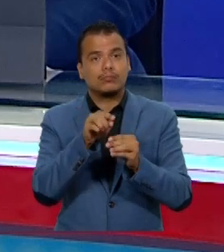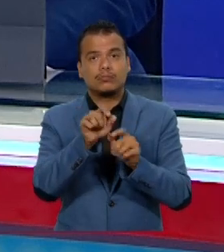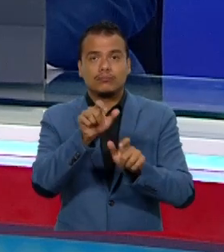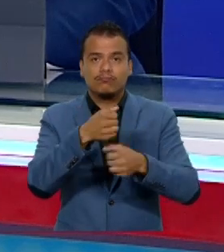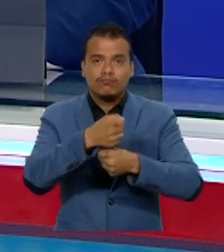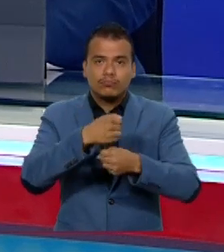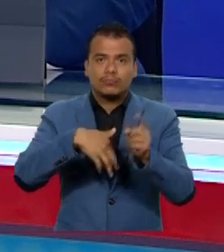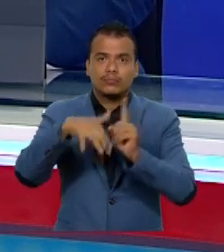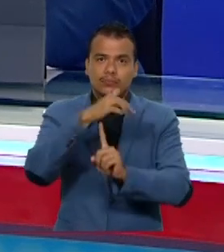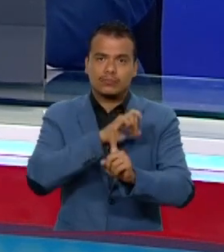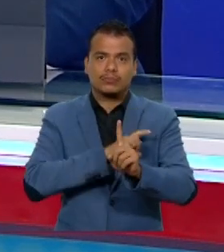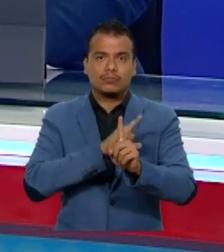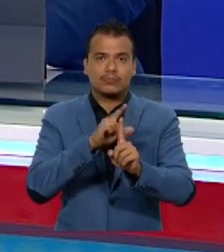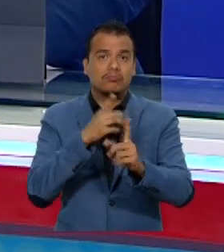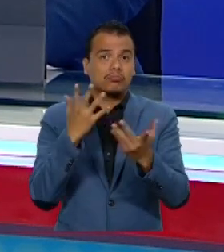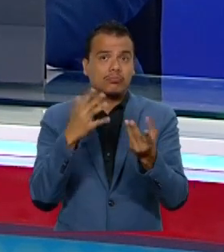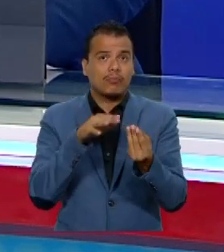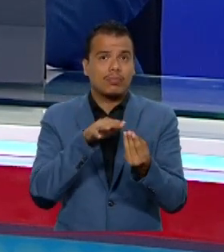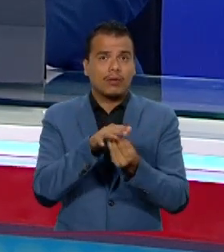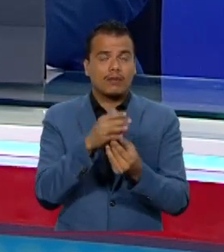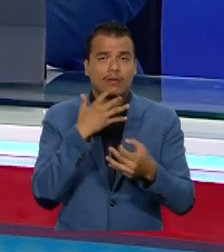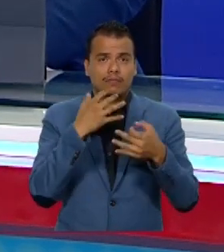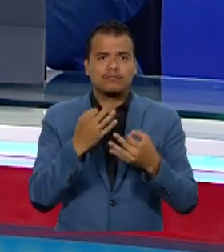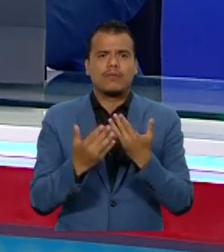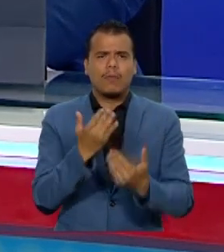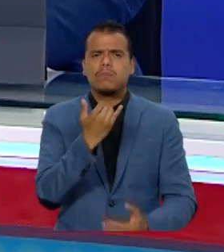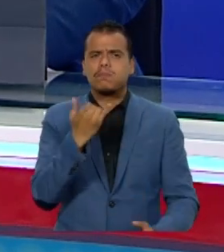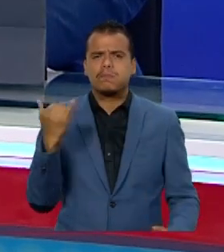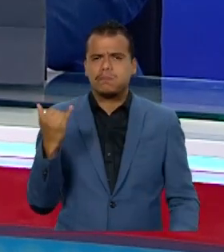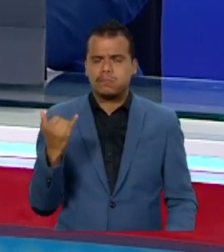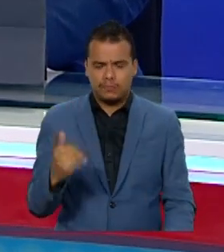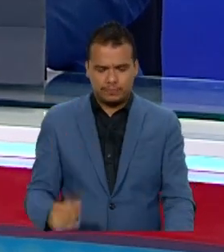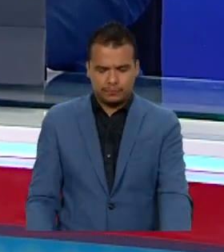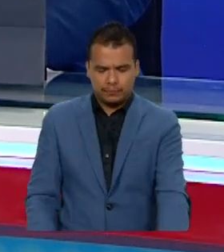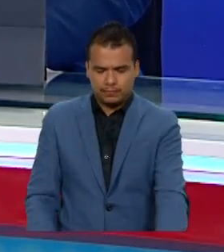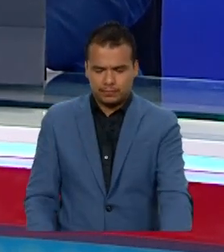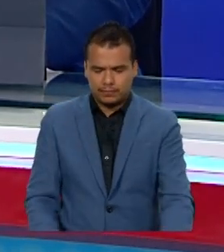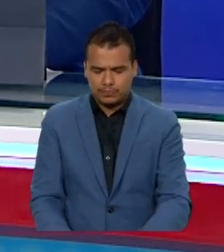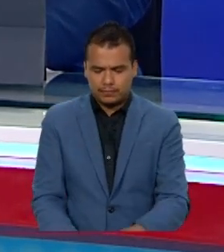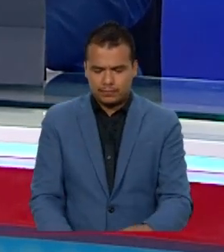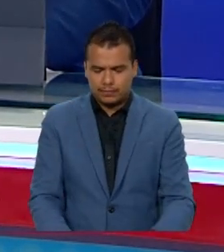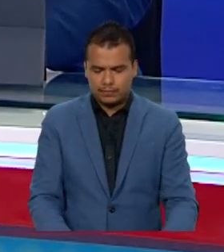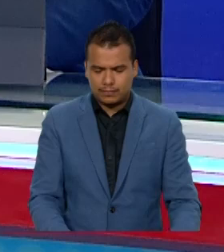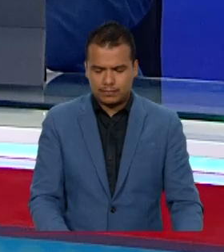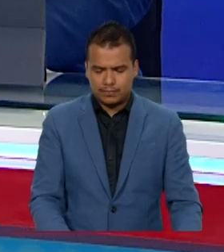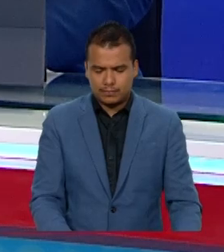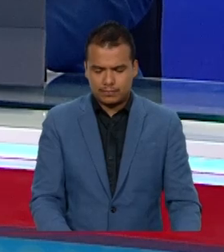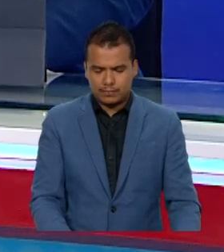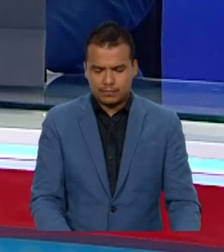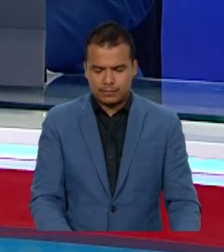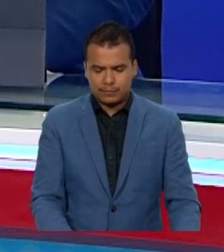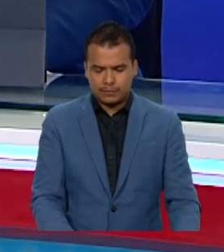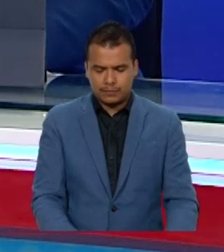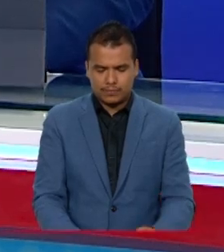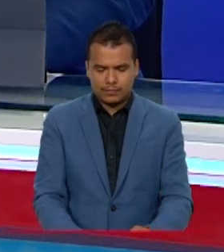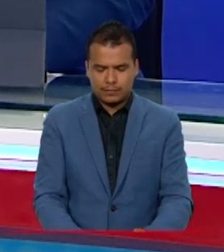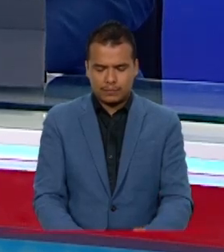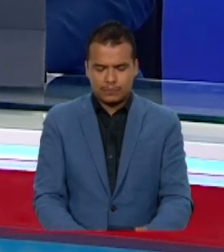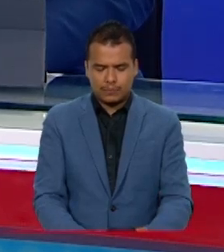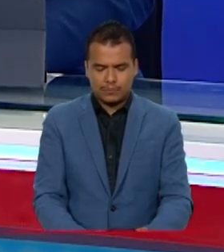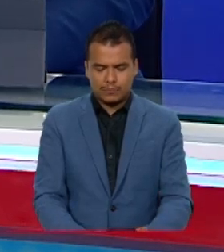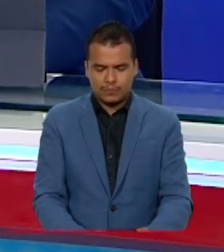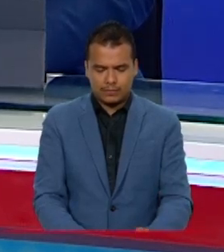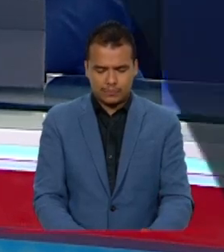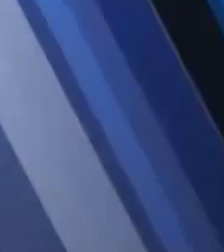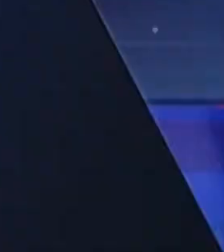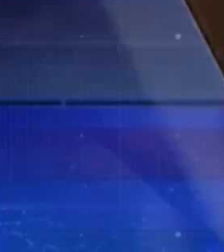defensores ambientales y los desastres naturales que afectan al país. John Alex Henao, buenas noches. John, usted está en la zona verde. Cuéntenos